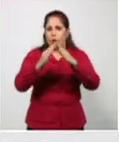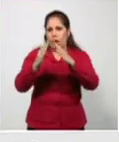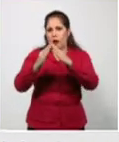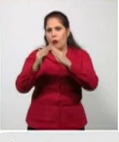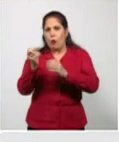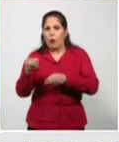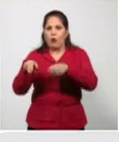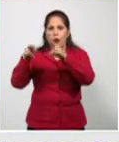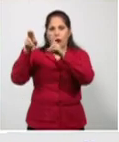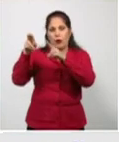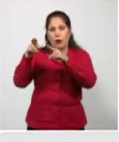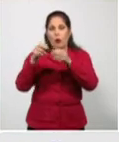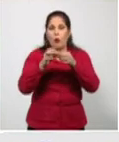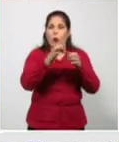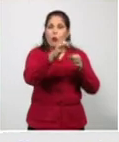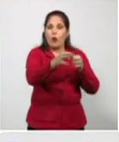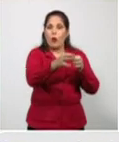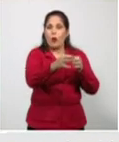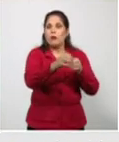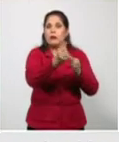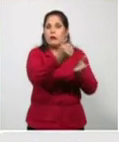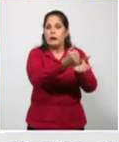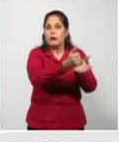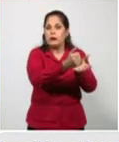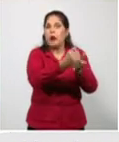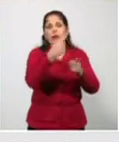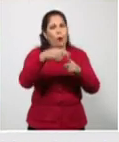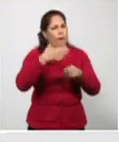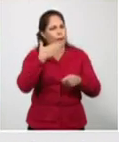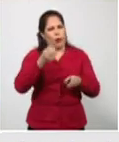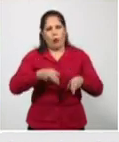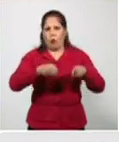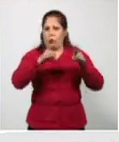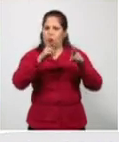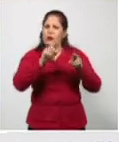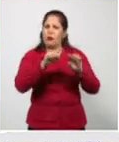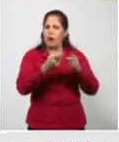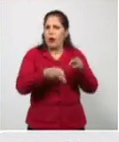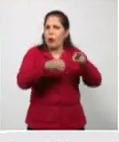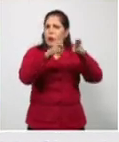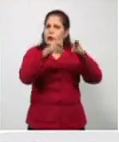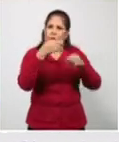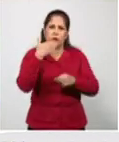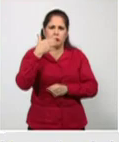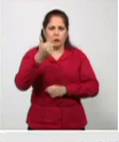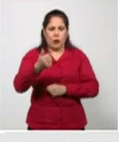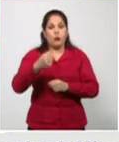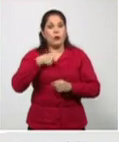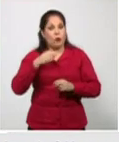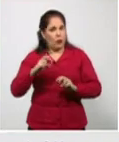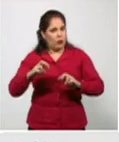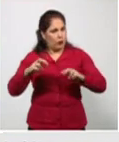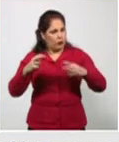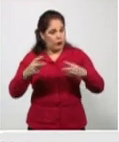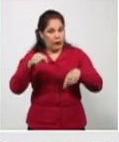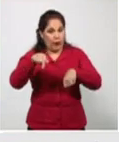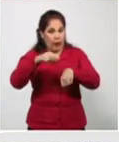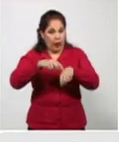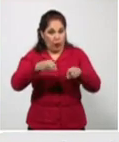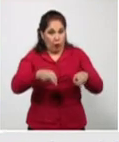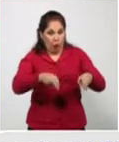de aislamiento, y decidieron ir a hoteles que, como siempre he dicho y reitero, pues en estos hoteles